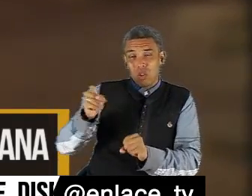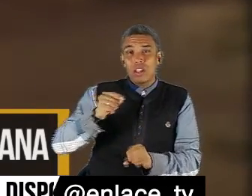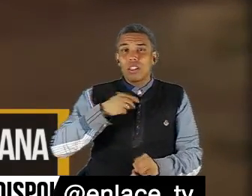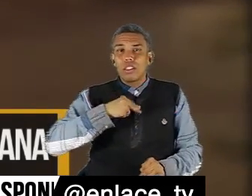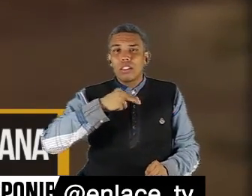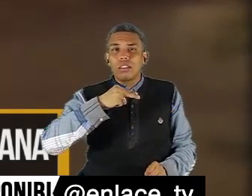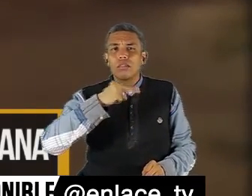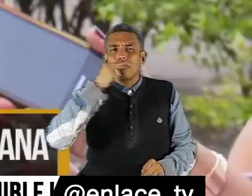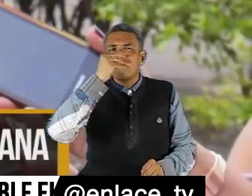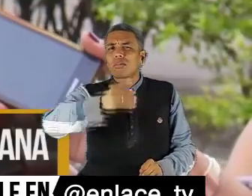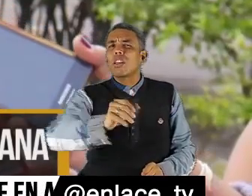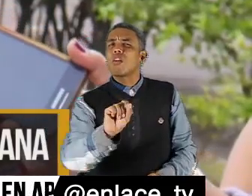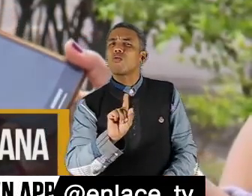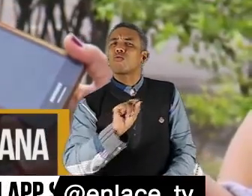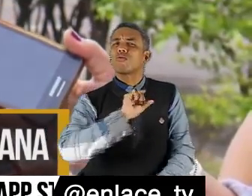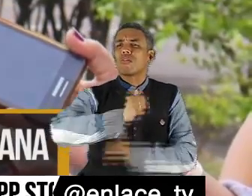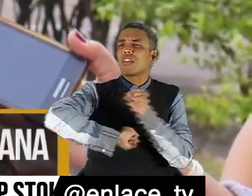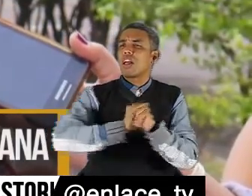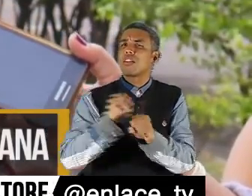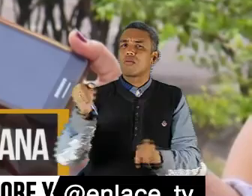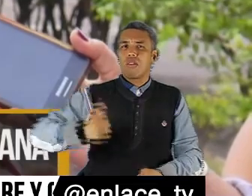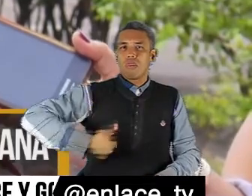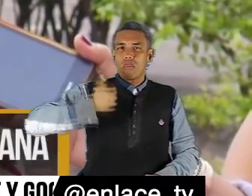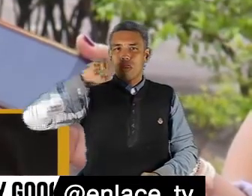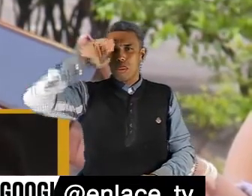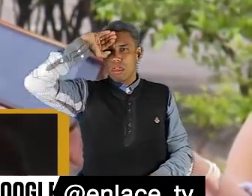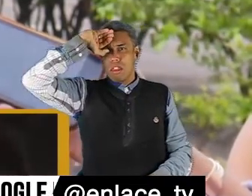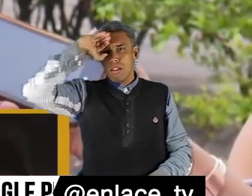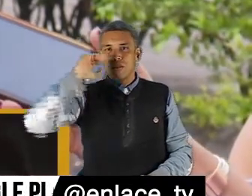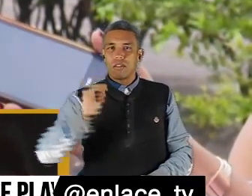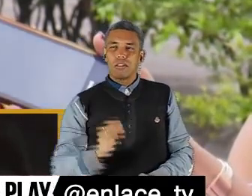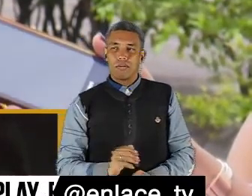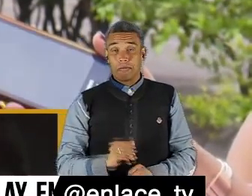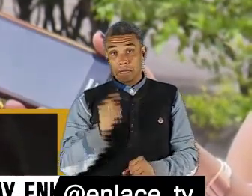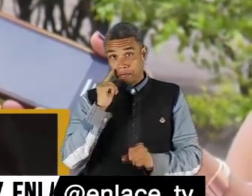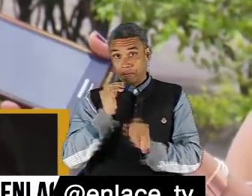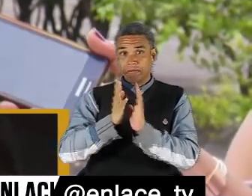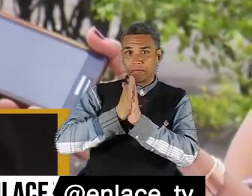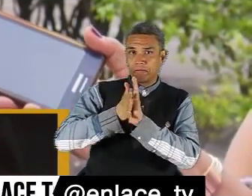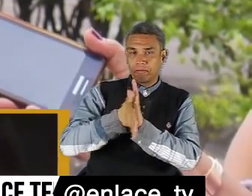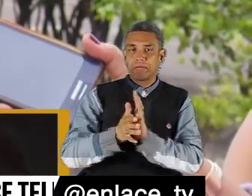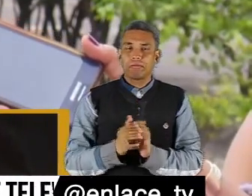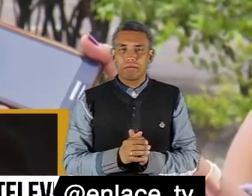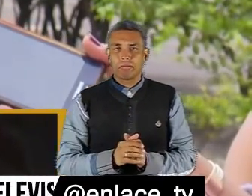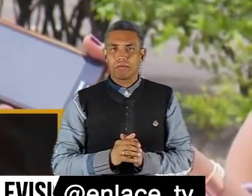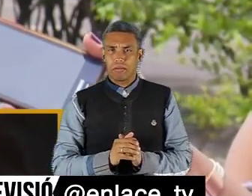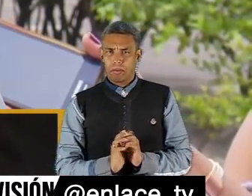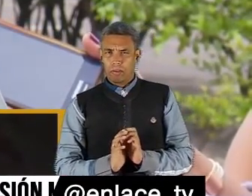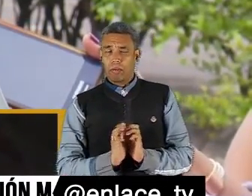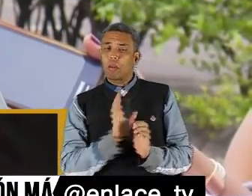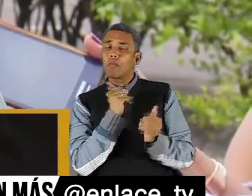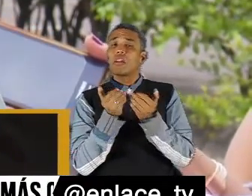de 11 años de edad. Esto se presenta en momentos en que una ciudadana llama al 123,